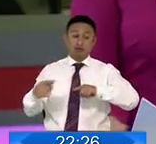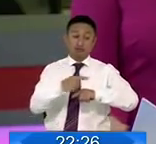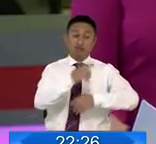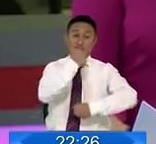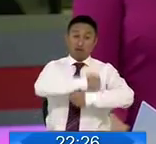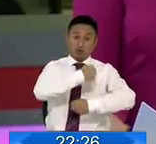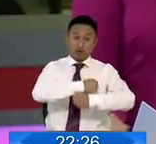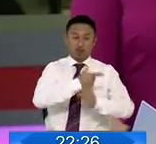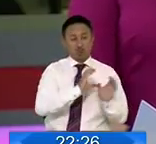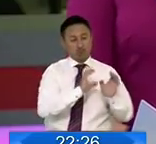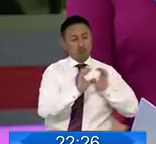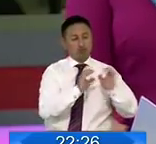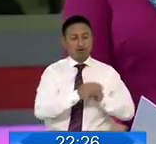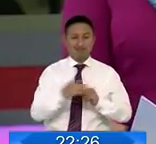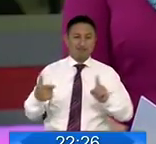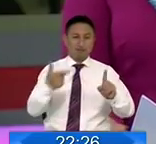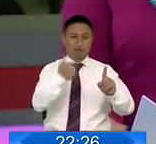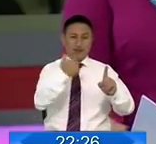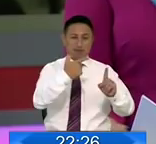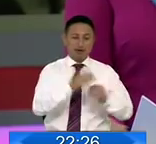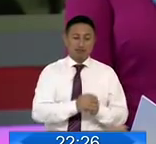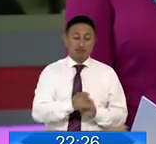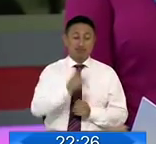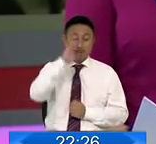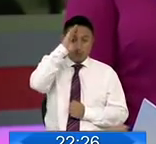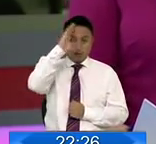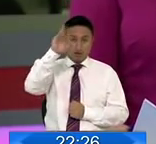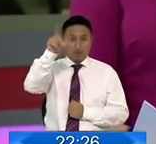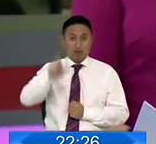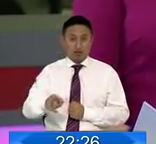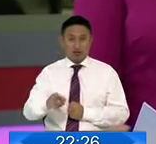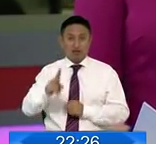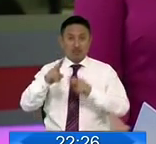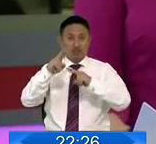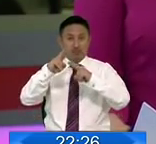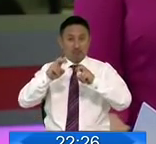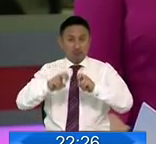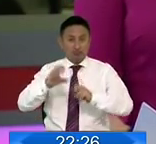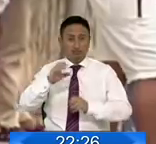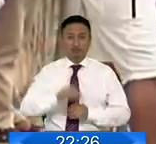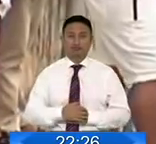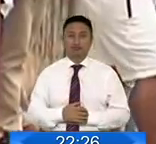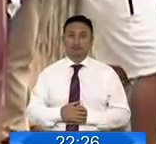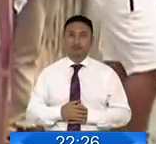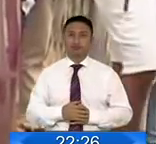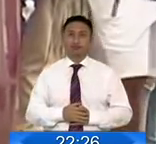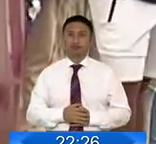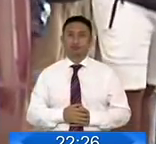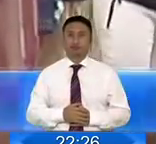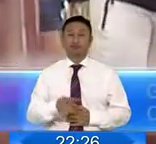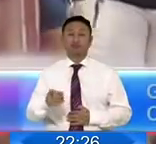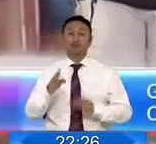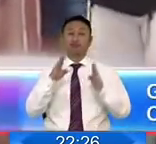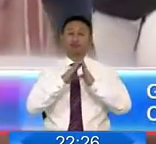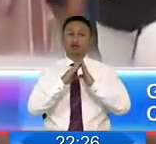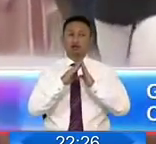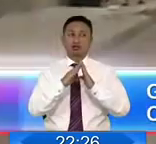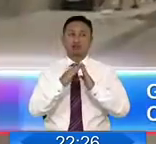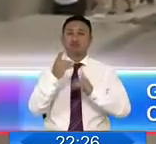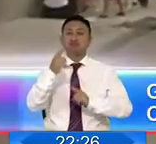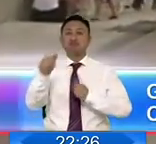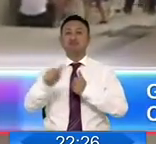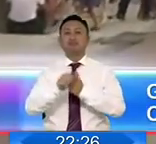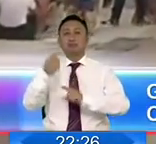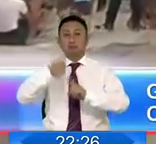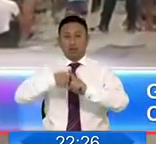al norte de Guayaquil. La policía trabaja en la identificación de los implicados. Salió de su vivienda cerca del mercado de